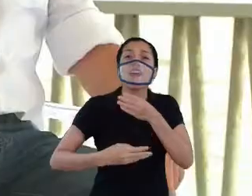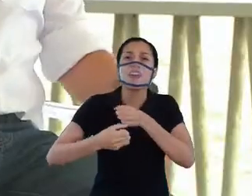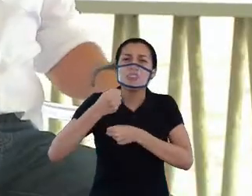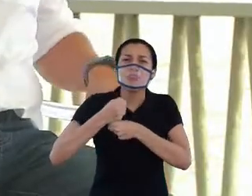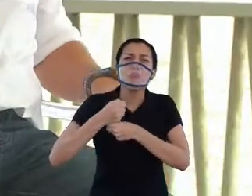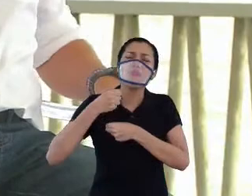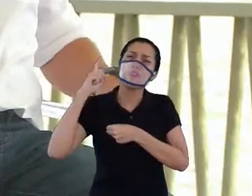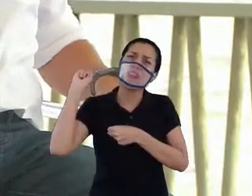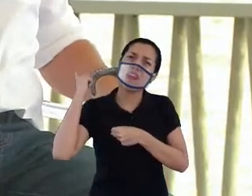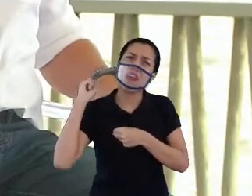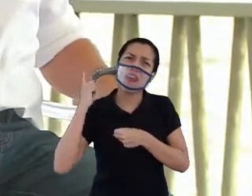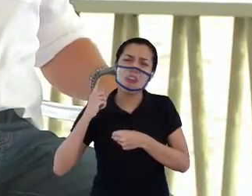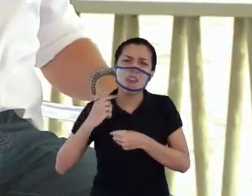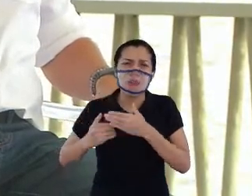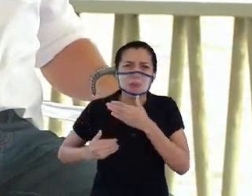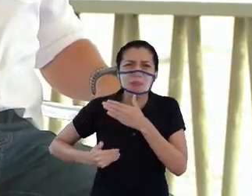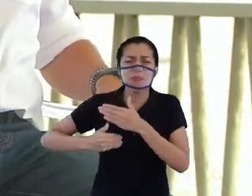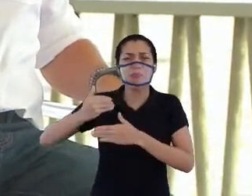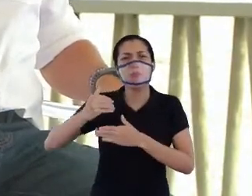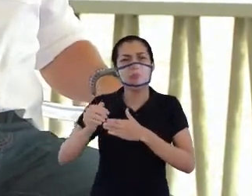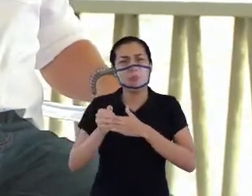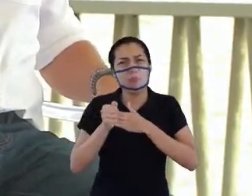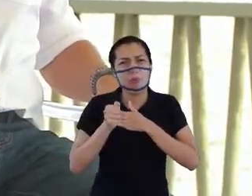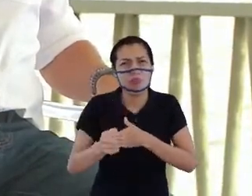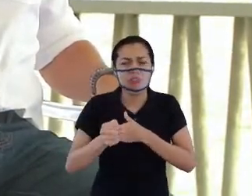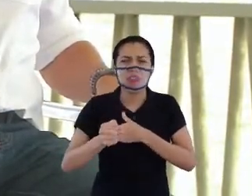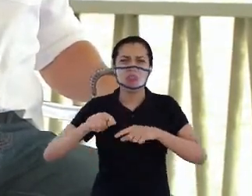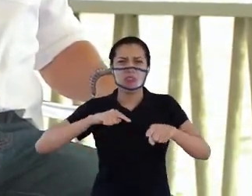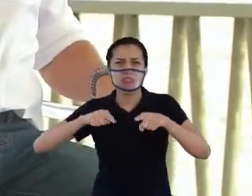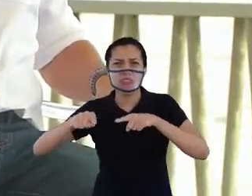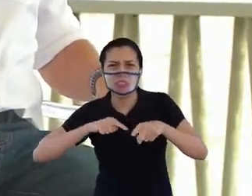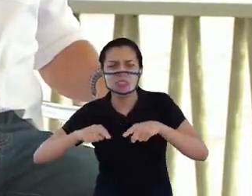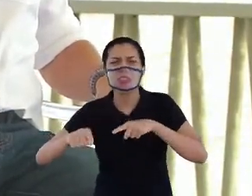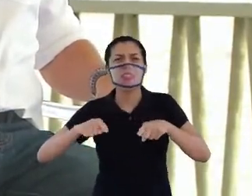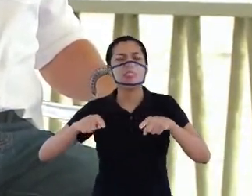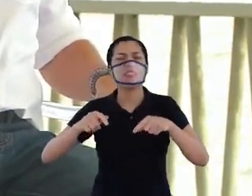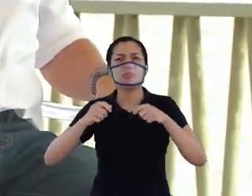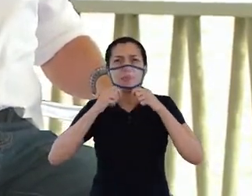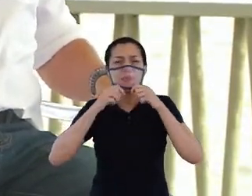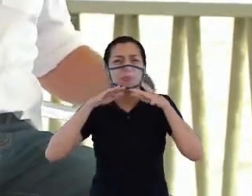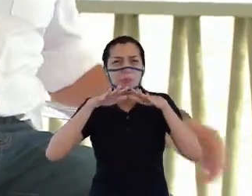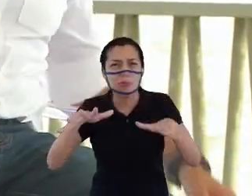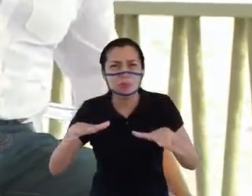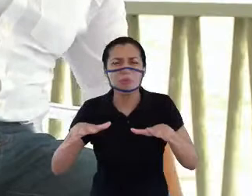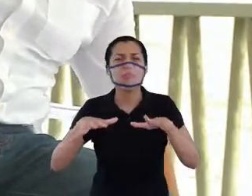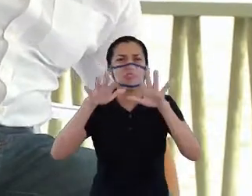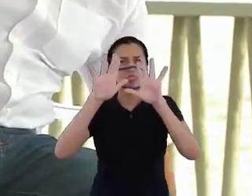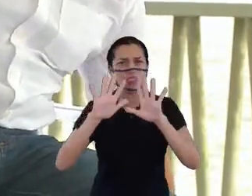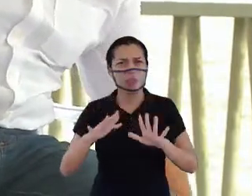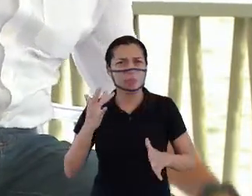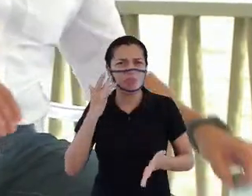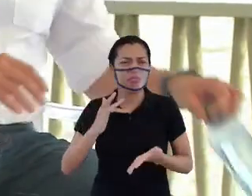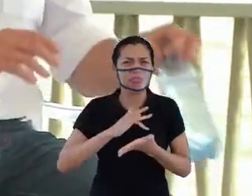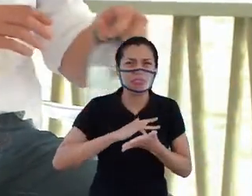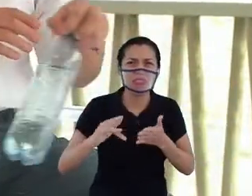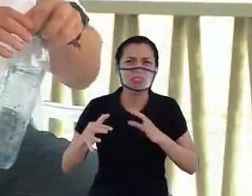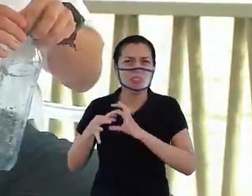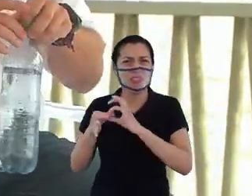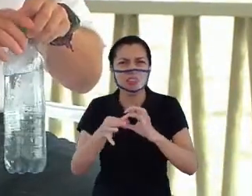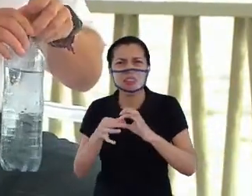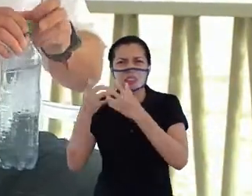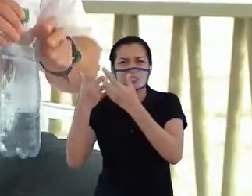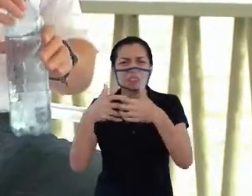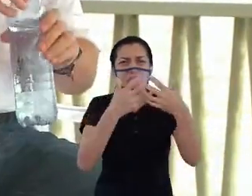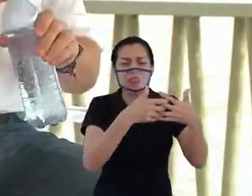un modelo de gerencia pública moderna, eficiente, transparente, que trabajaba de la mano con su sector productivo,